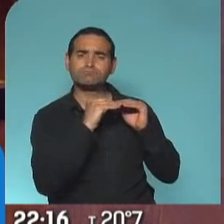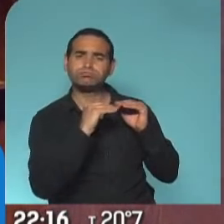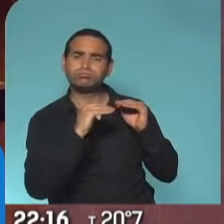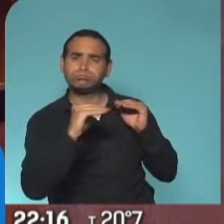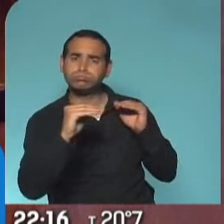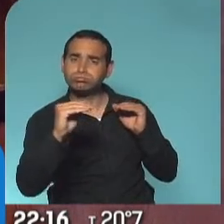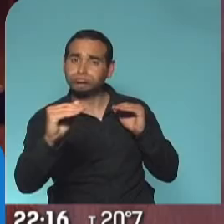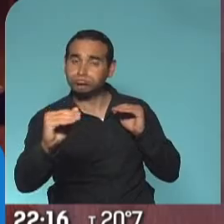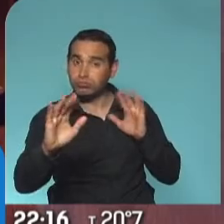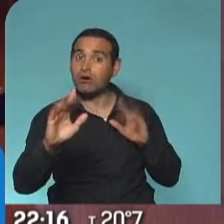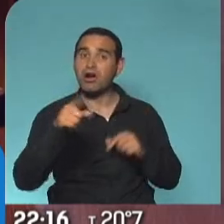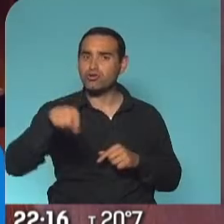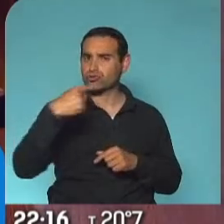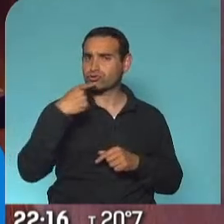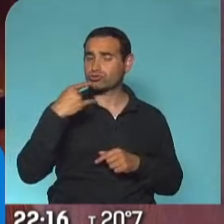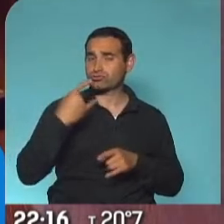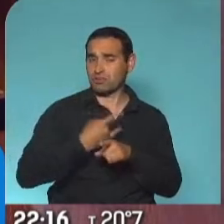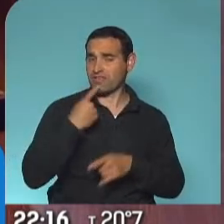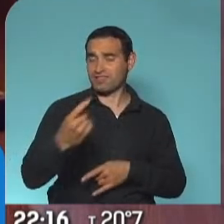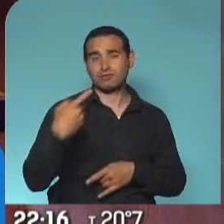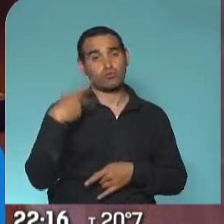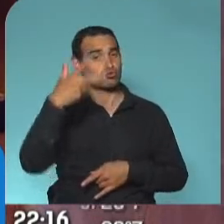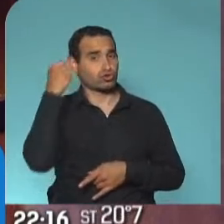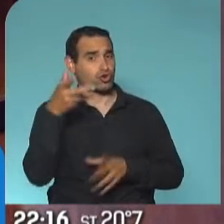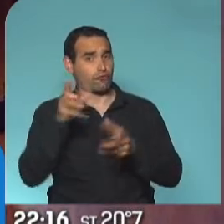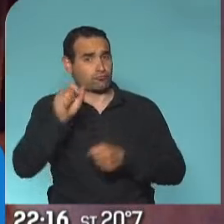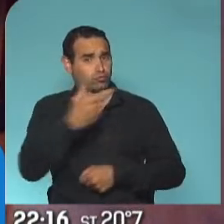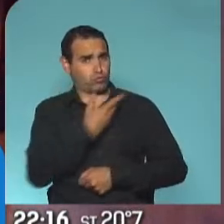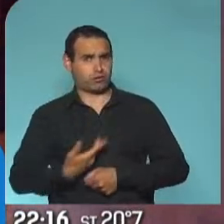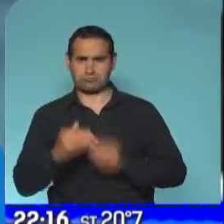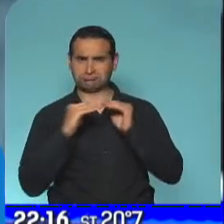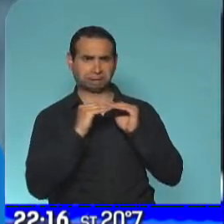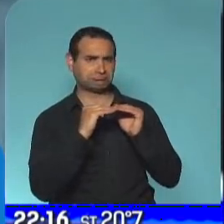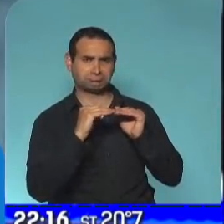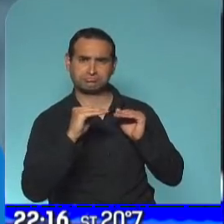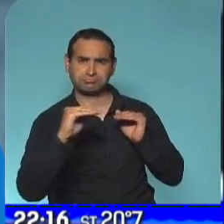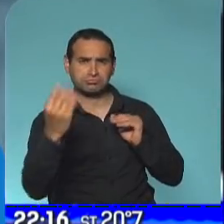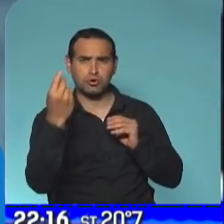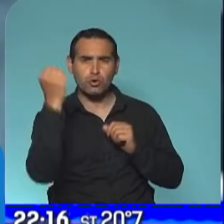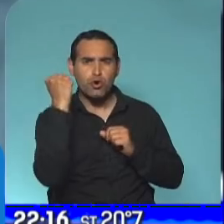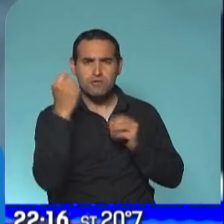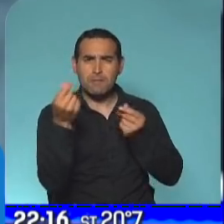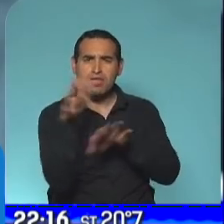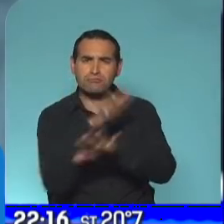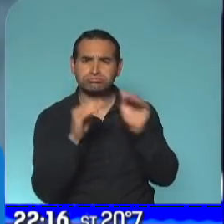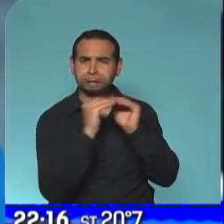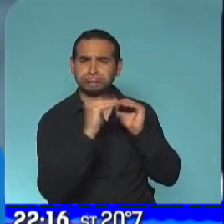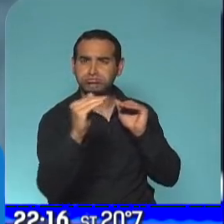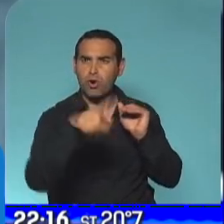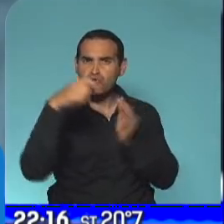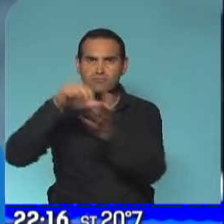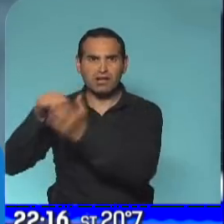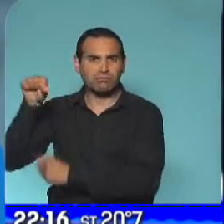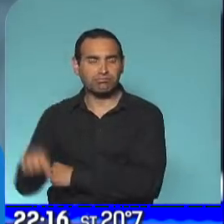rescataban siempre que destacaban el éxito del modelo chileno, esa estabilidad que tenía más allá de lo que pasaba en otros países de la región.